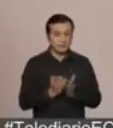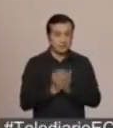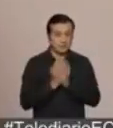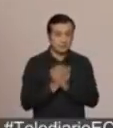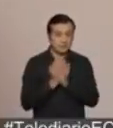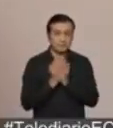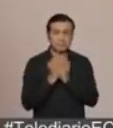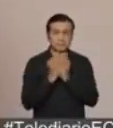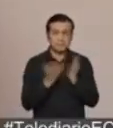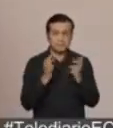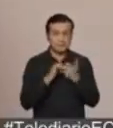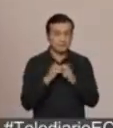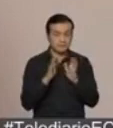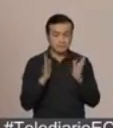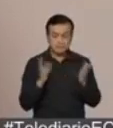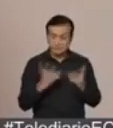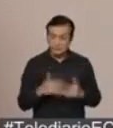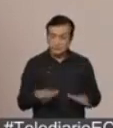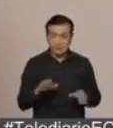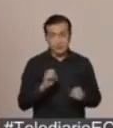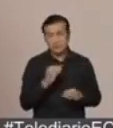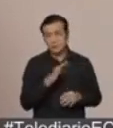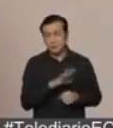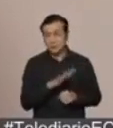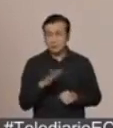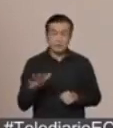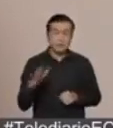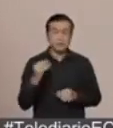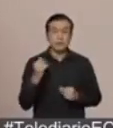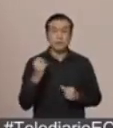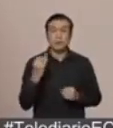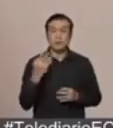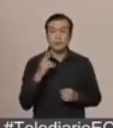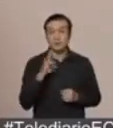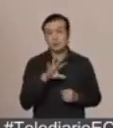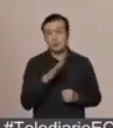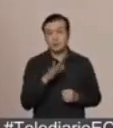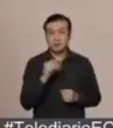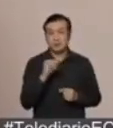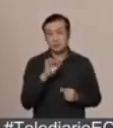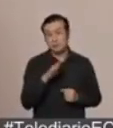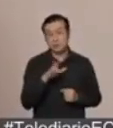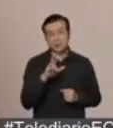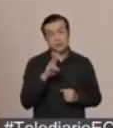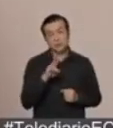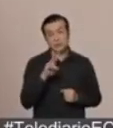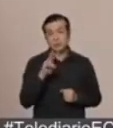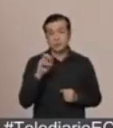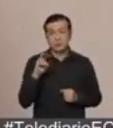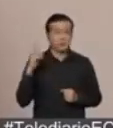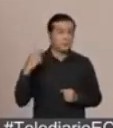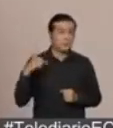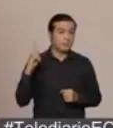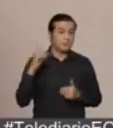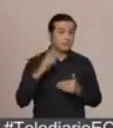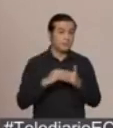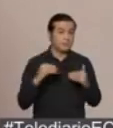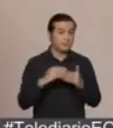este problema. Eso representa más o menos alrededor de 200, por poner una cifra redonda, 200 millones de dólares